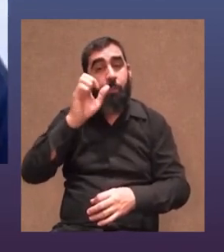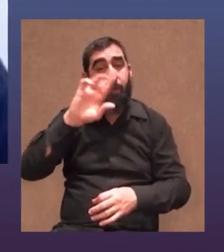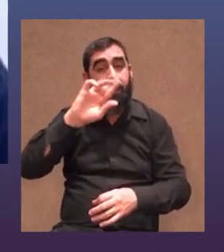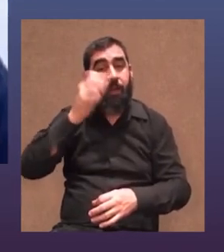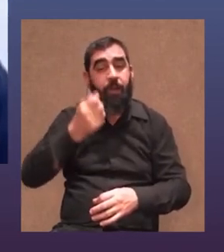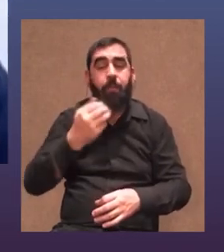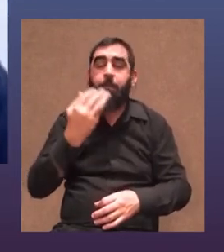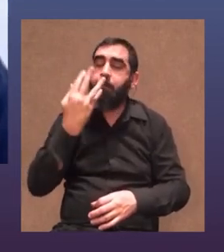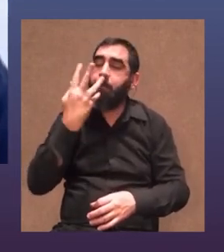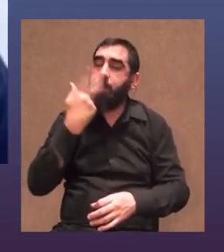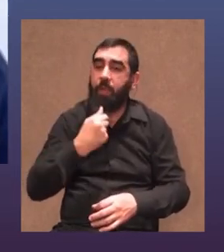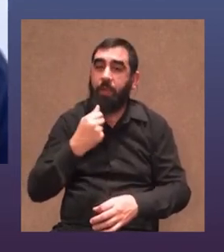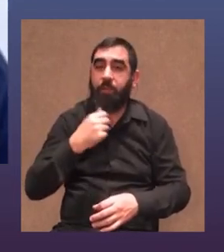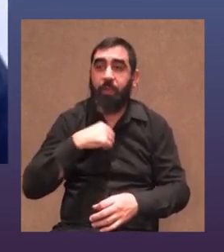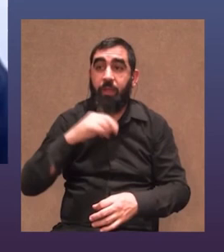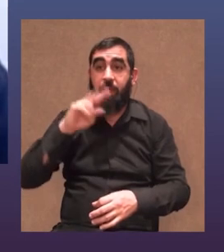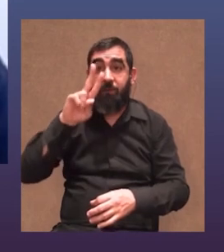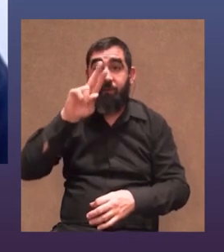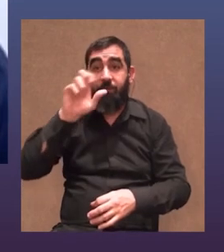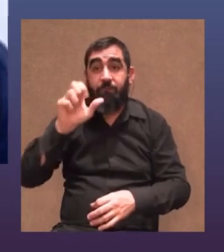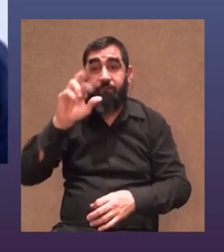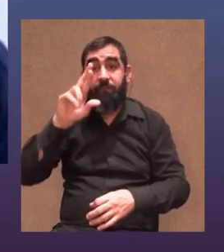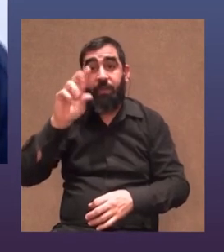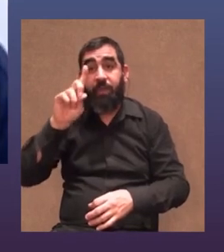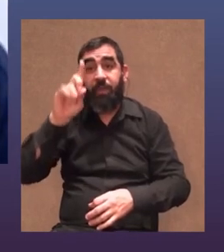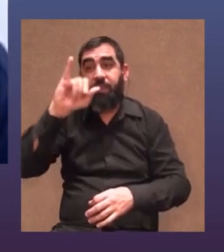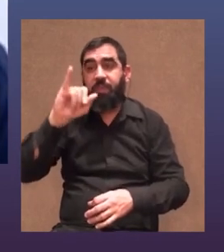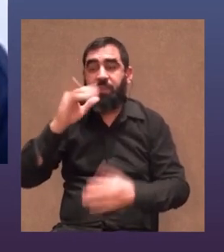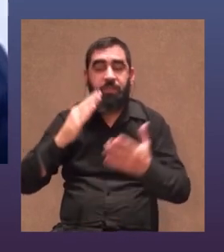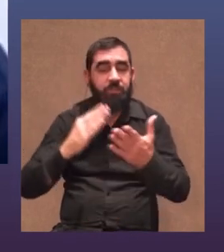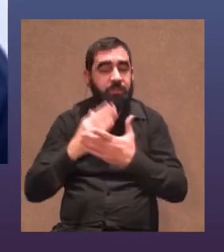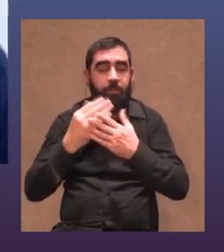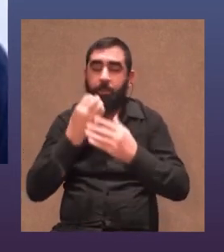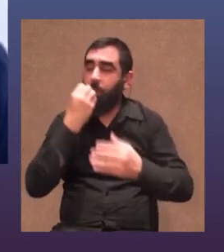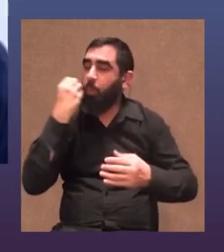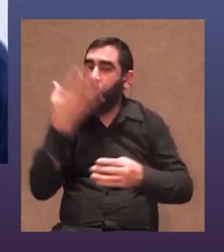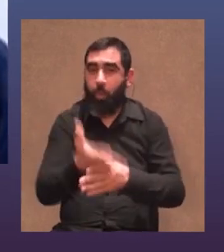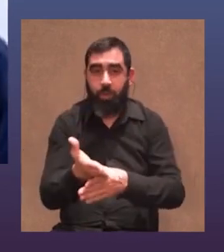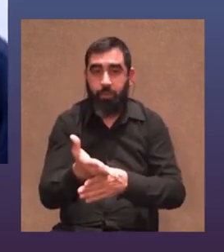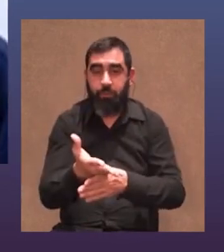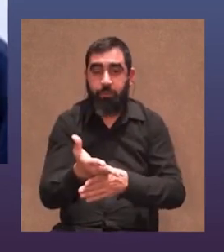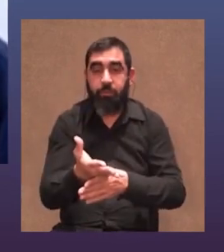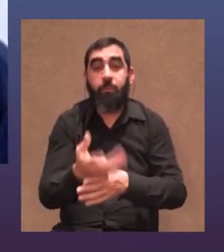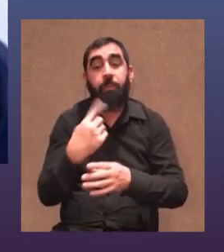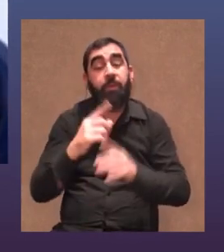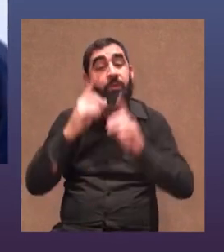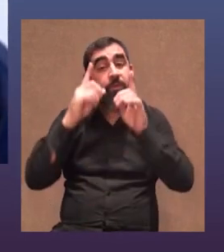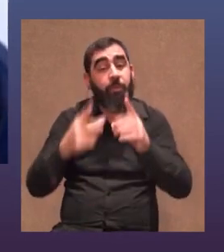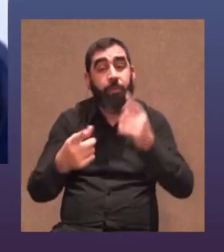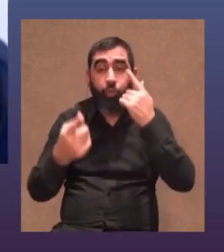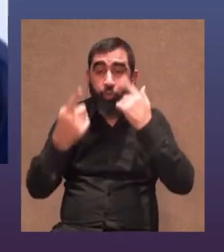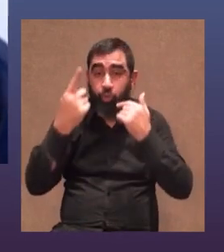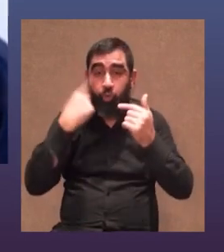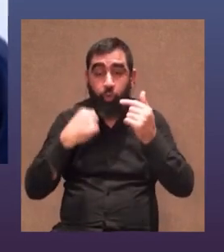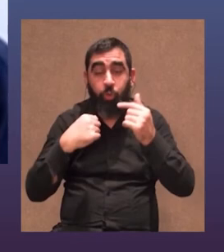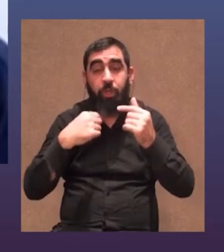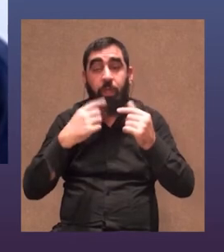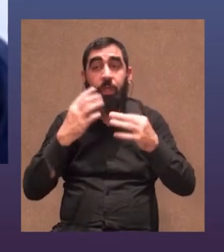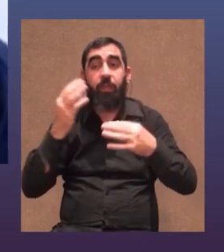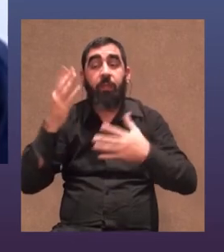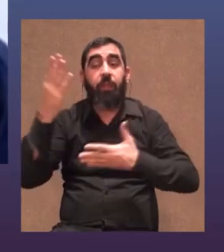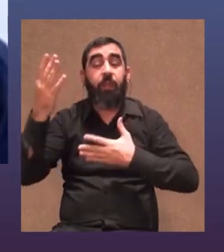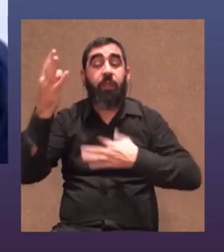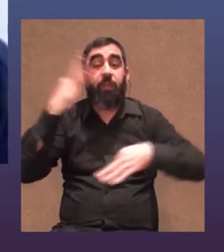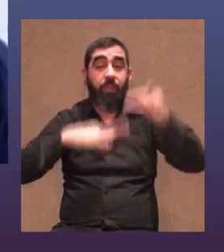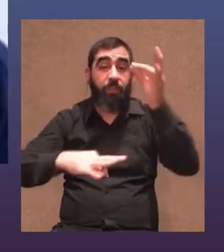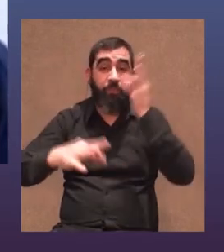yo nunca escuché algo de Verdi que no sea buena calidad, nunca escuché algo de Mozart que no sea buena calidad. pero también he llorado en el teatro de verano escuchando un coro de murga